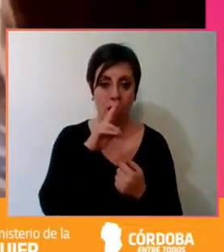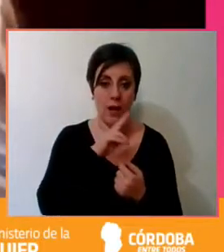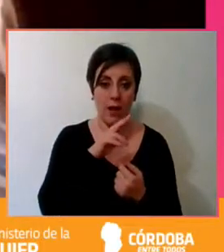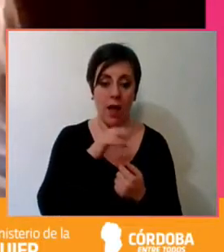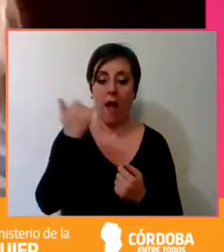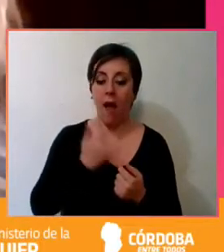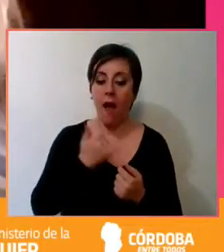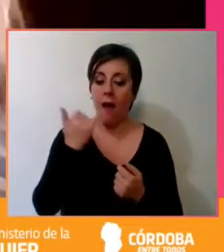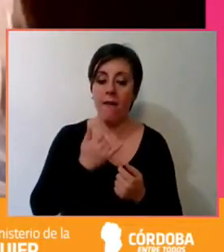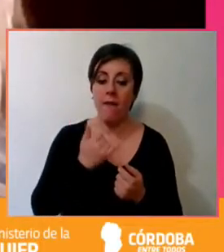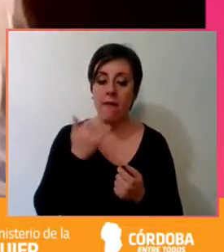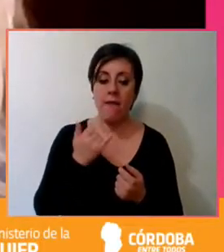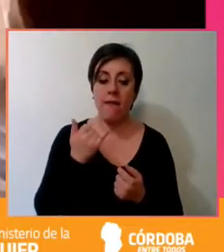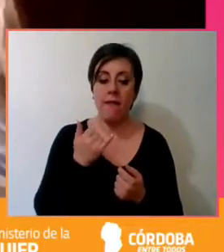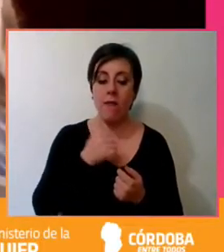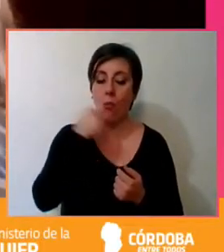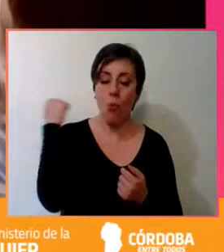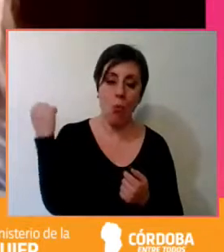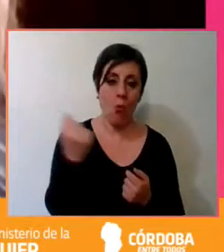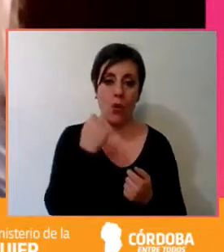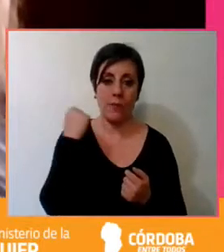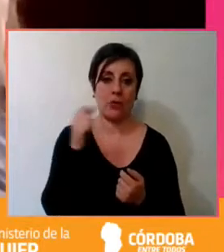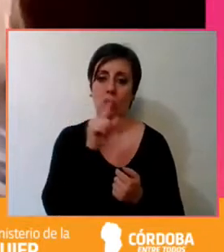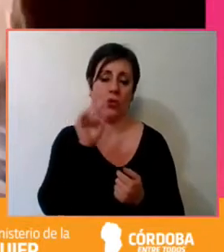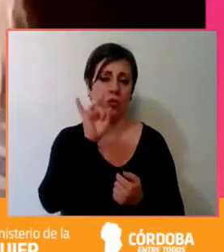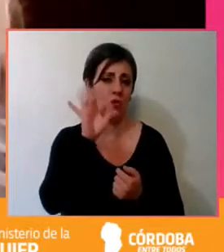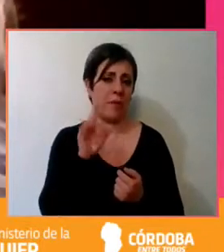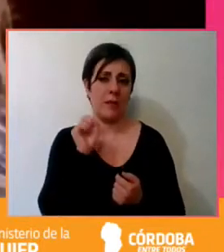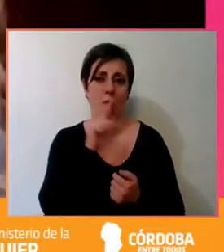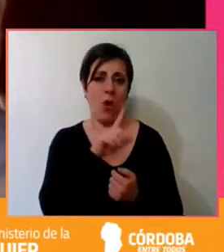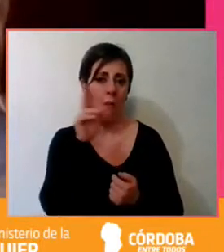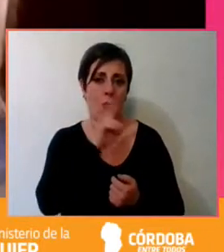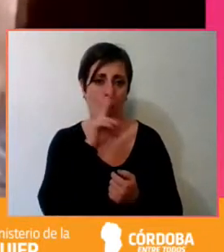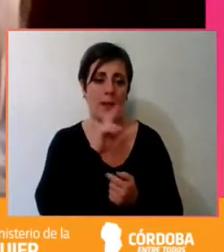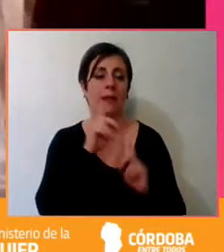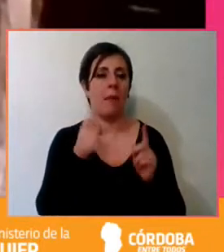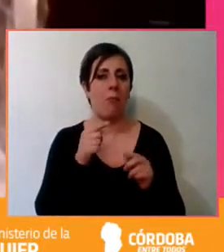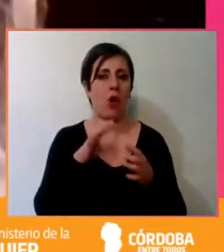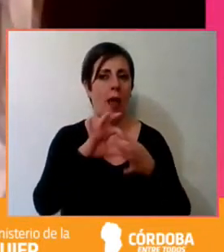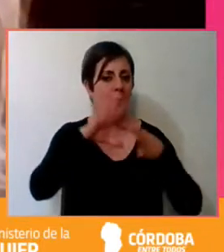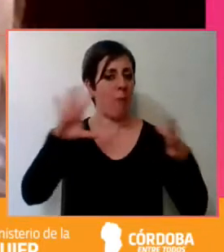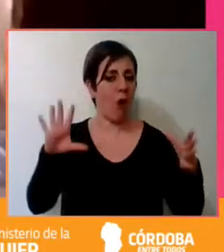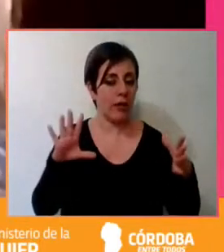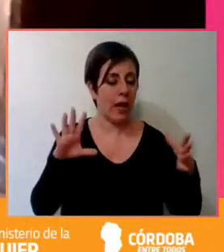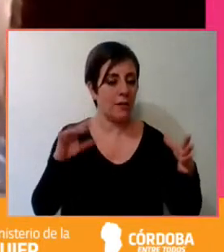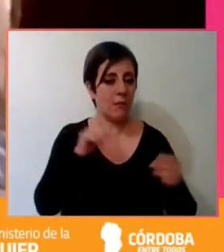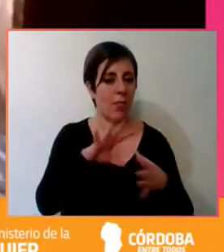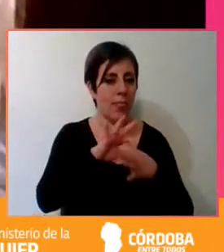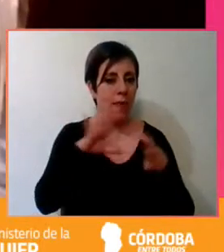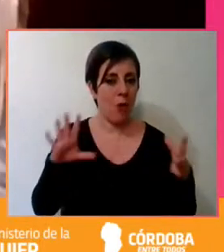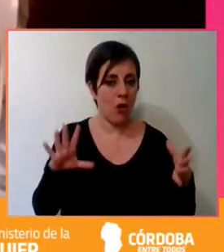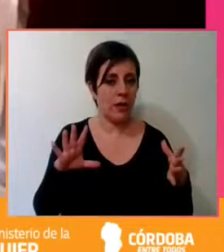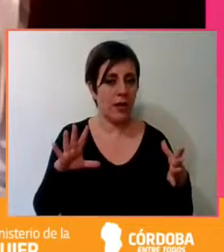una importancia no solamente por las mujeres sino por la democracia, porque la democracia tiene el apellido